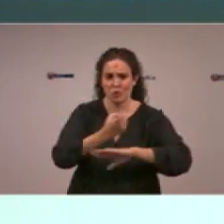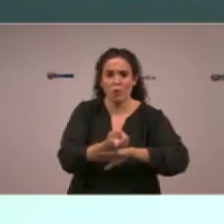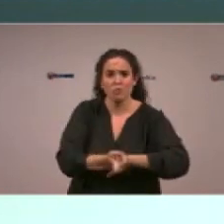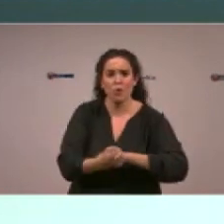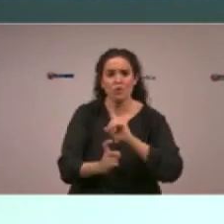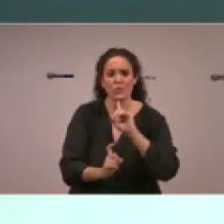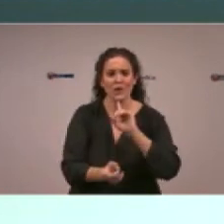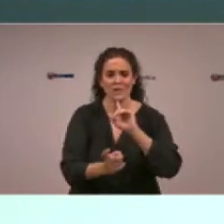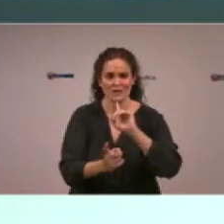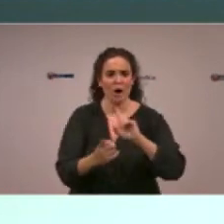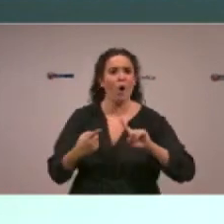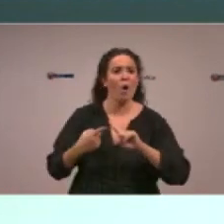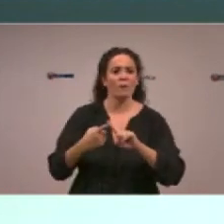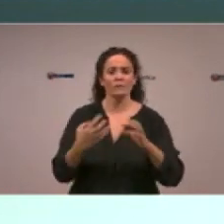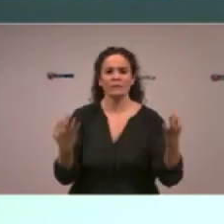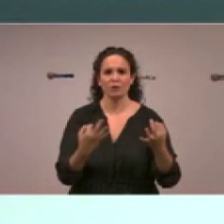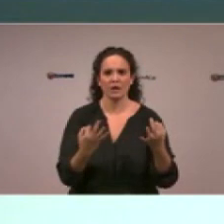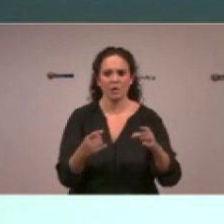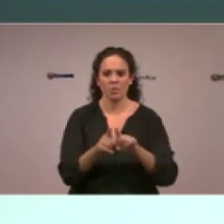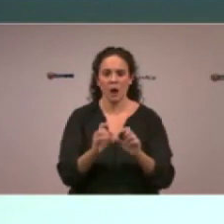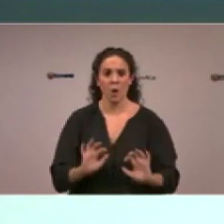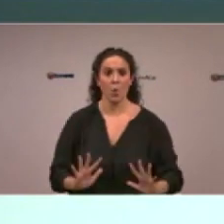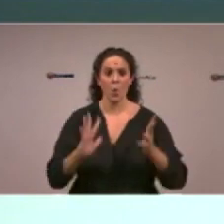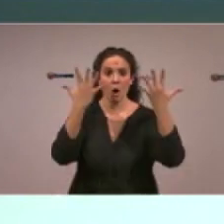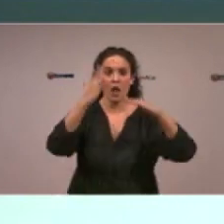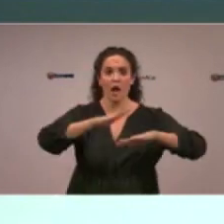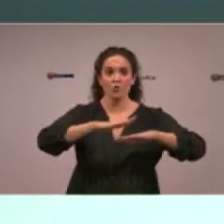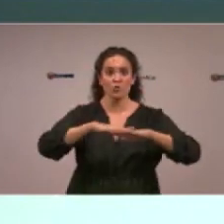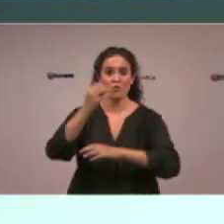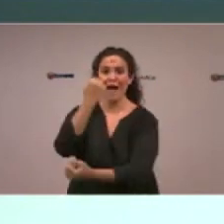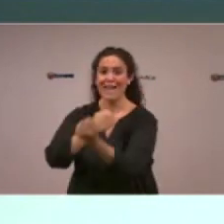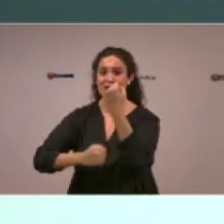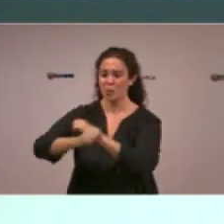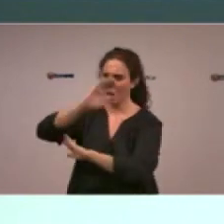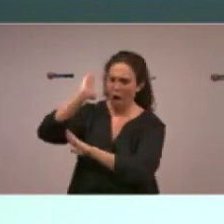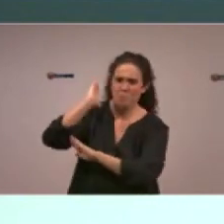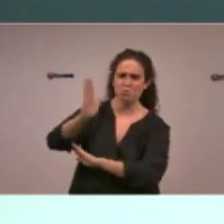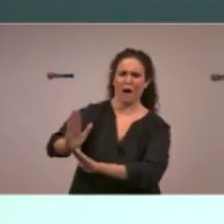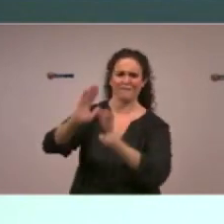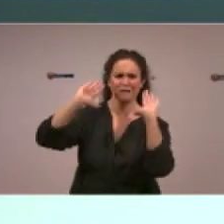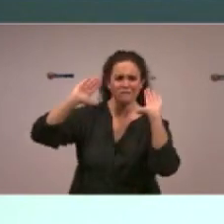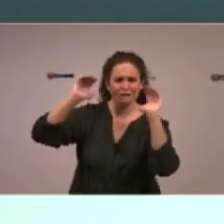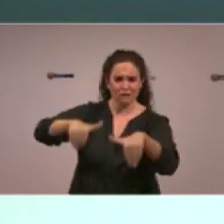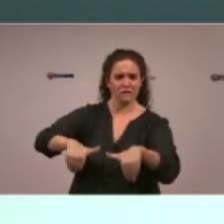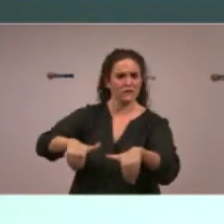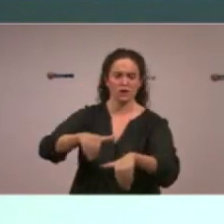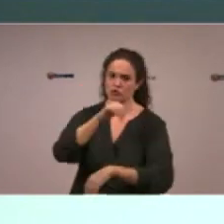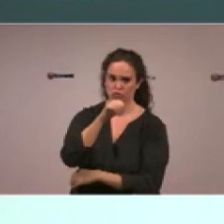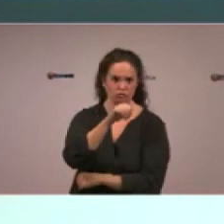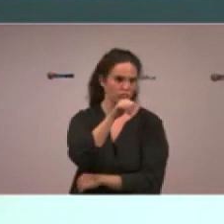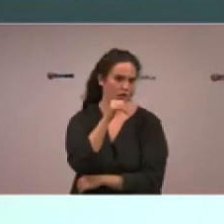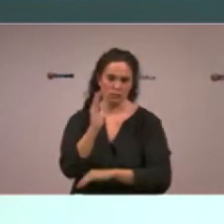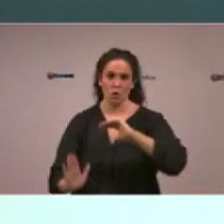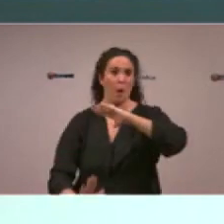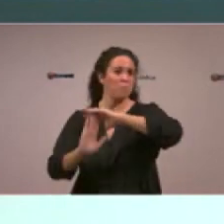consecuencia de esa huelga, no se produzca el parón en una economía bastante dañada ya como consecuencia de la pandemia y de la crisis sanitaria